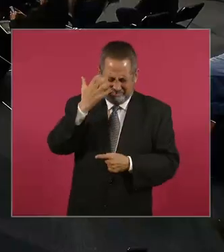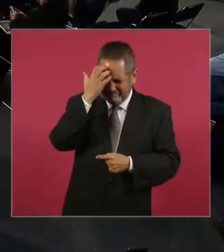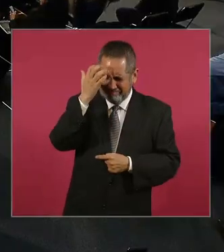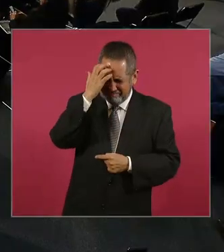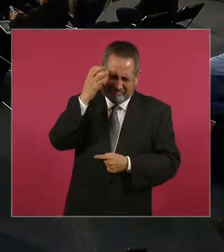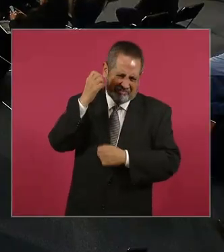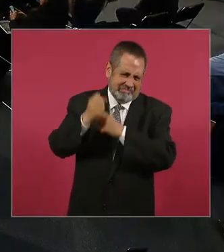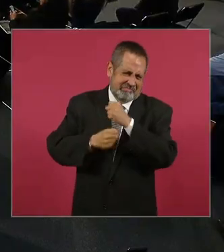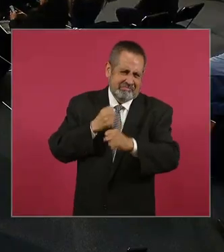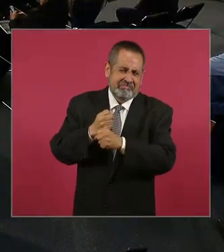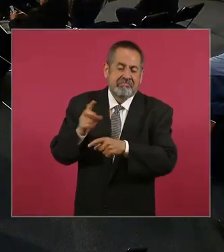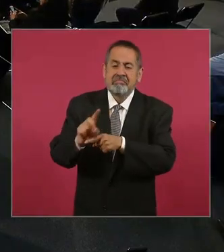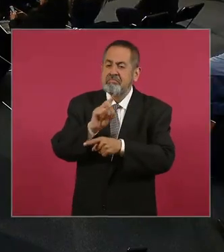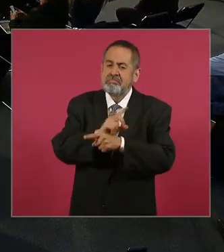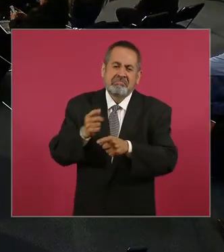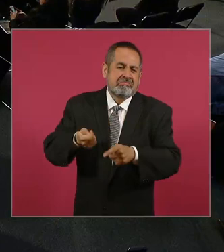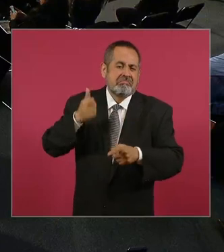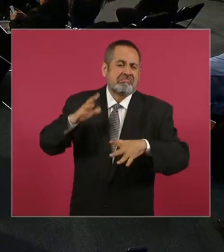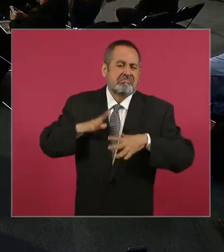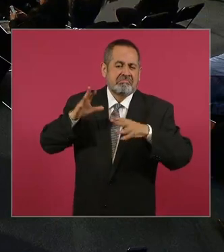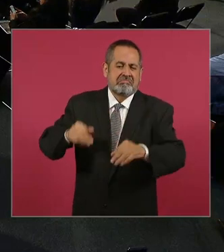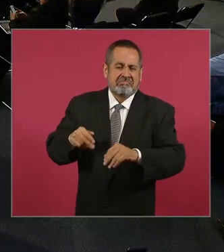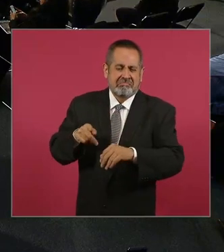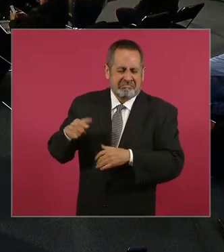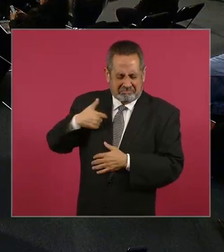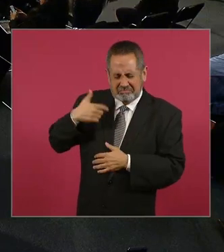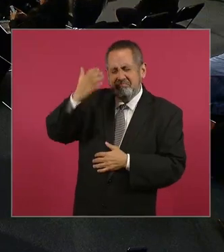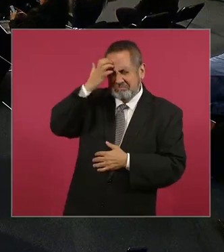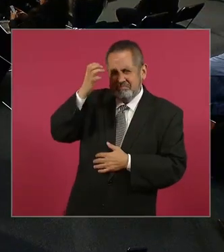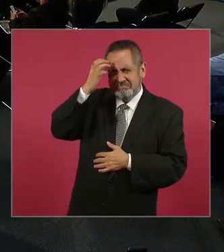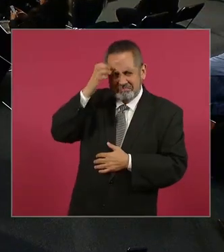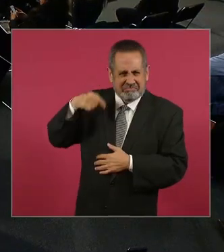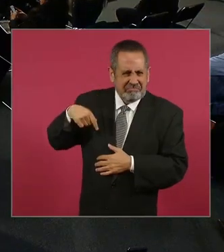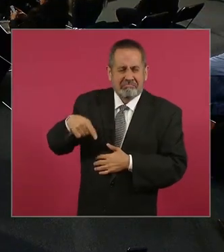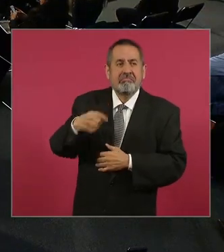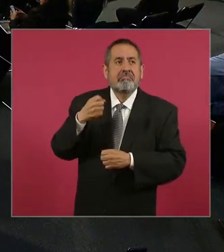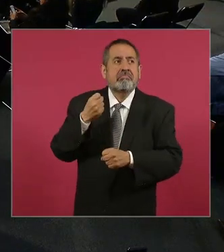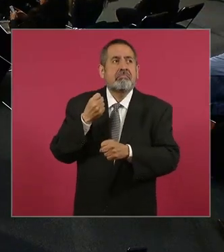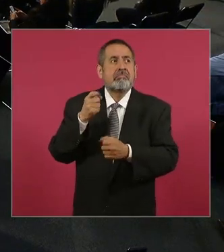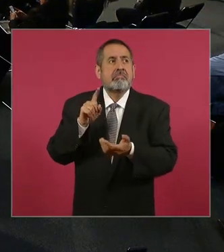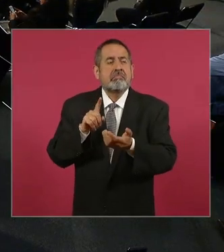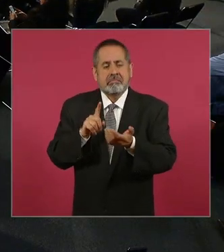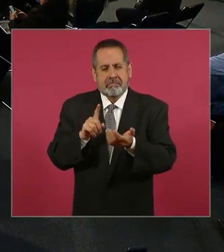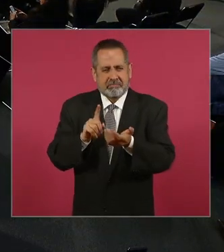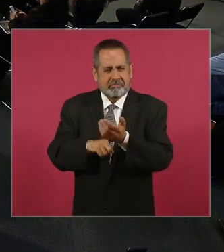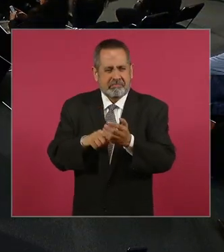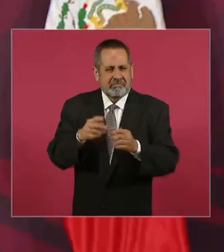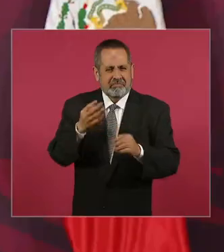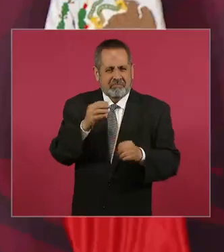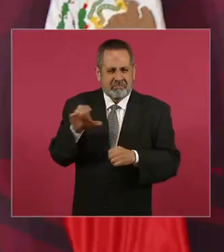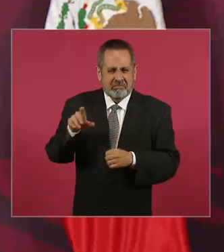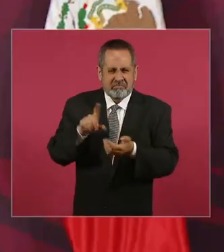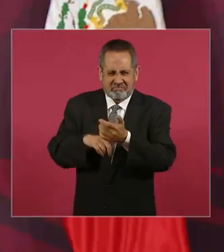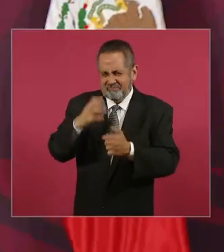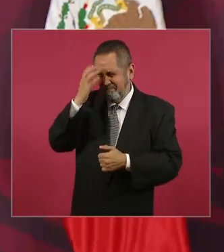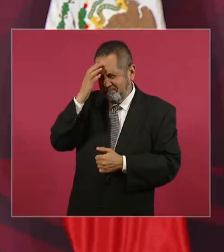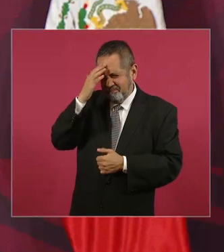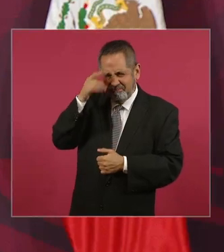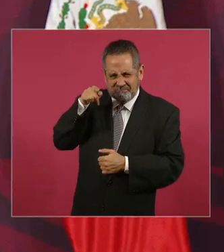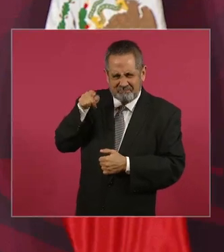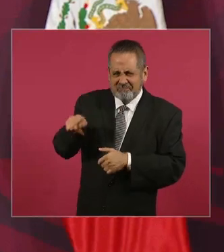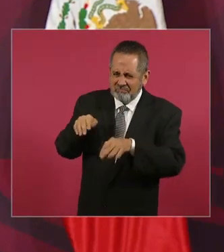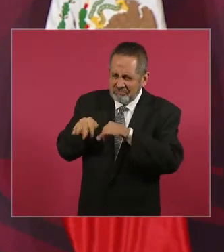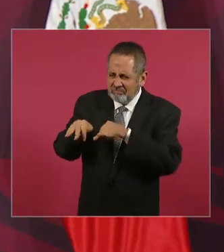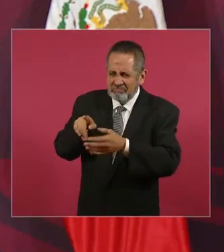sino desde los primeros periódicos del siglo XIX. Y conozco bien sobre ese